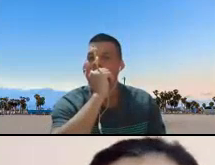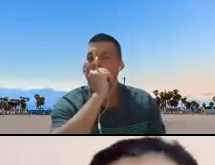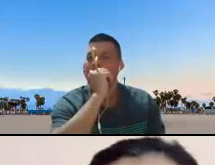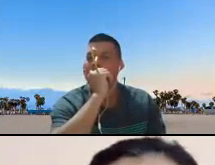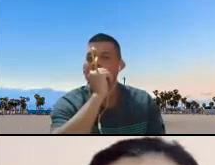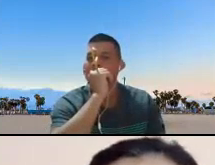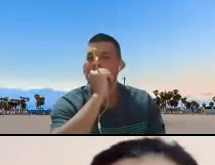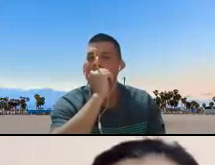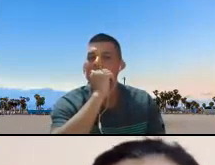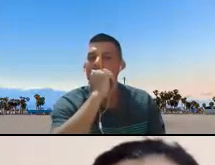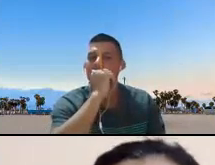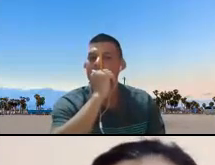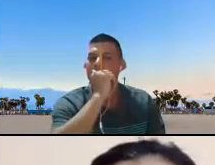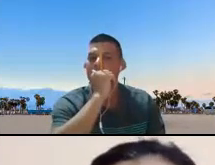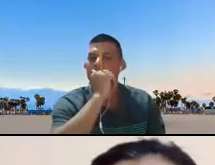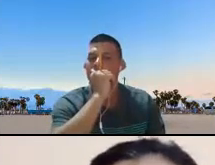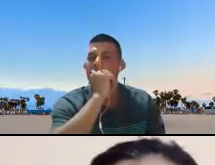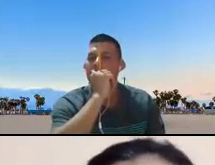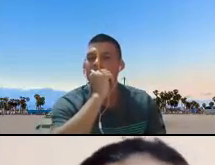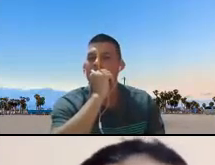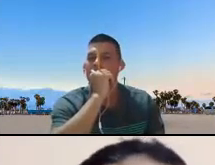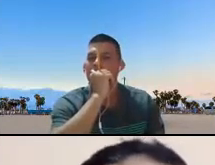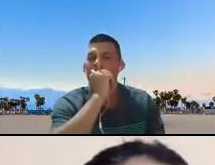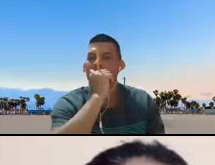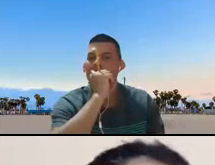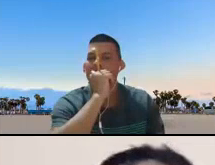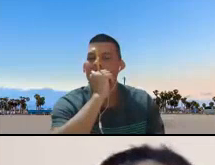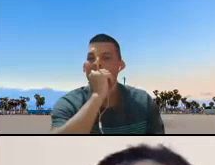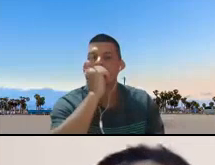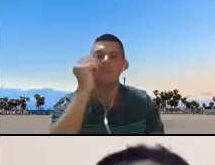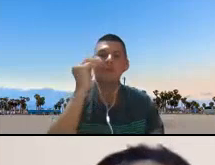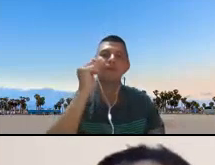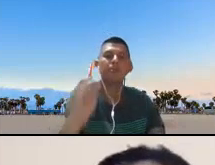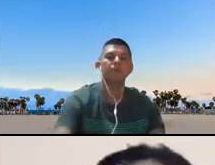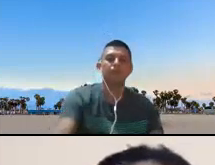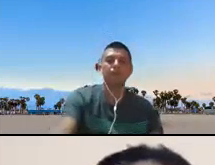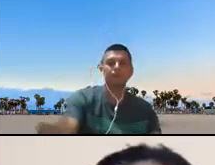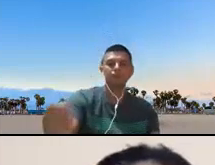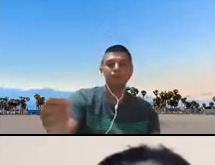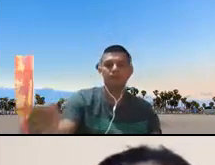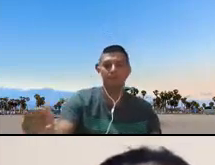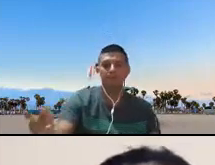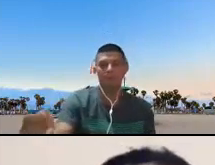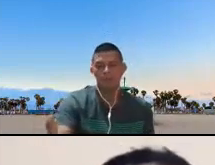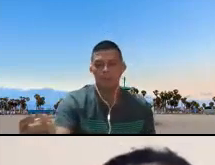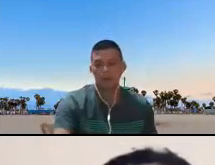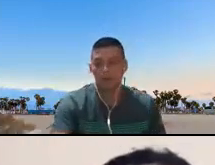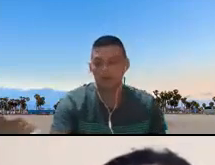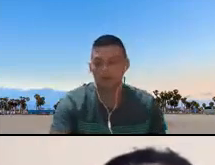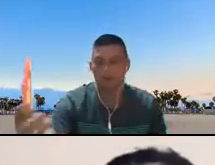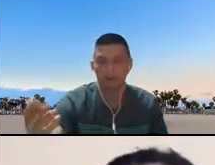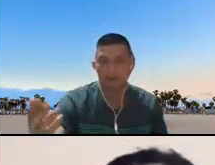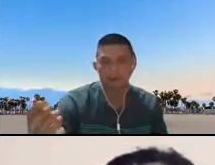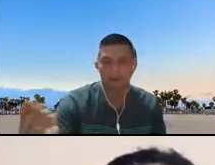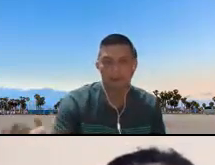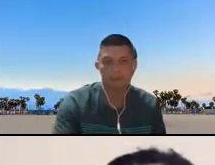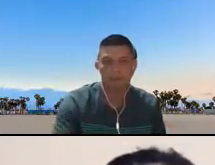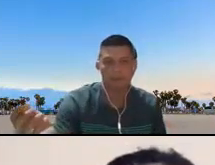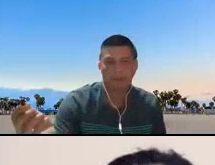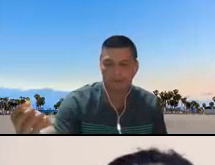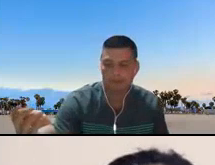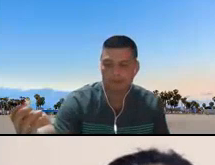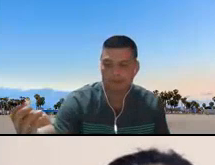completar la gráfica porque nos... Listo, tenemos ahí el ejercicio. Tenemos abajo la tablita